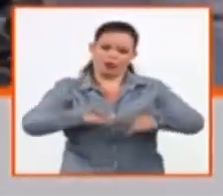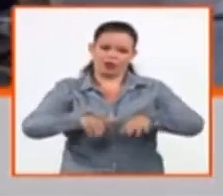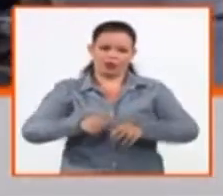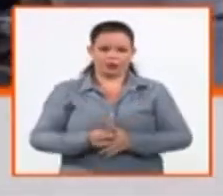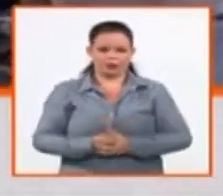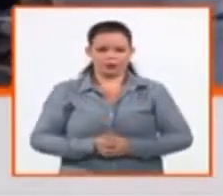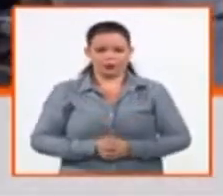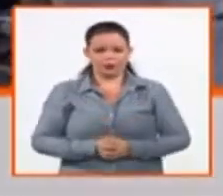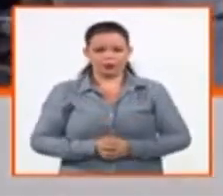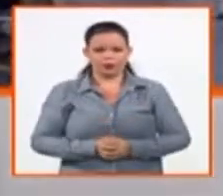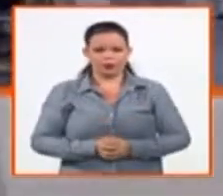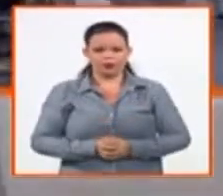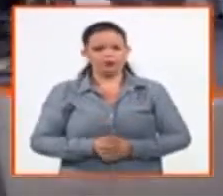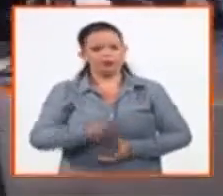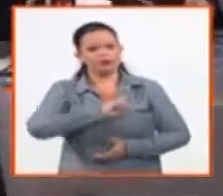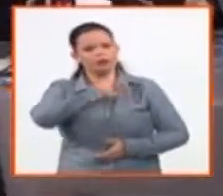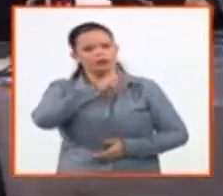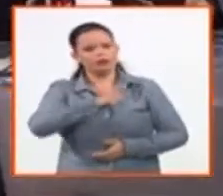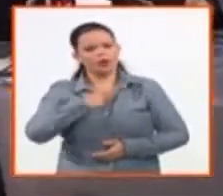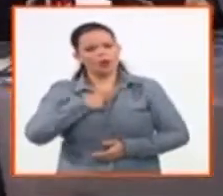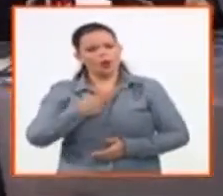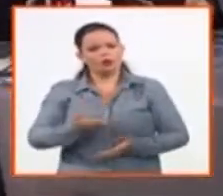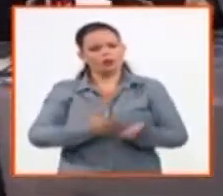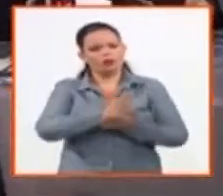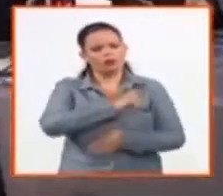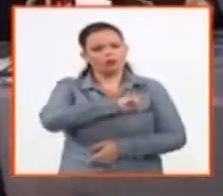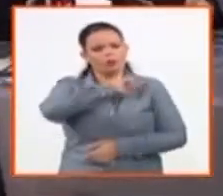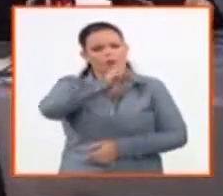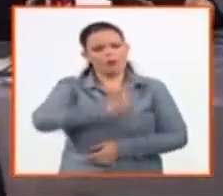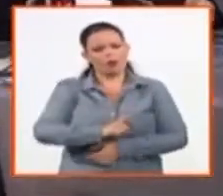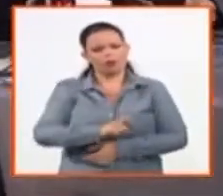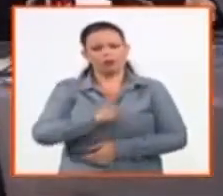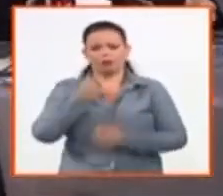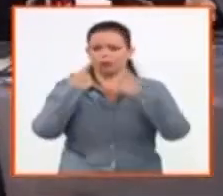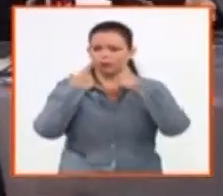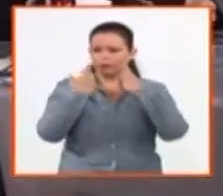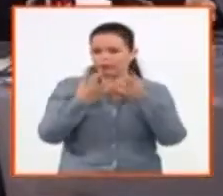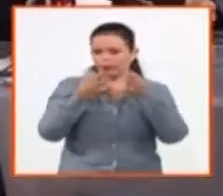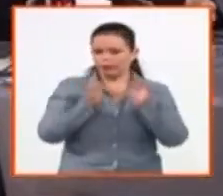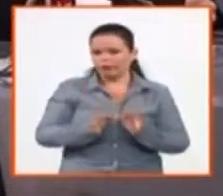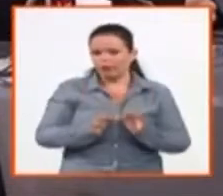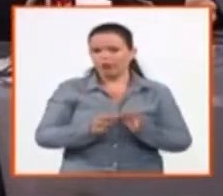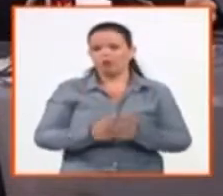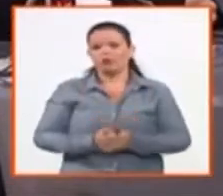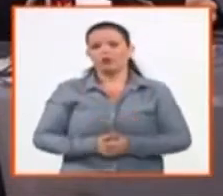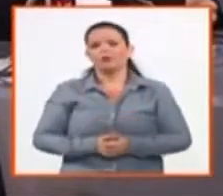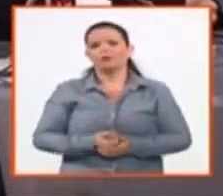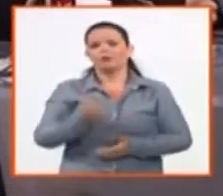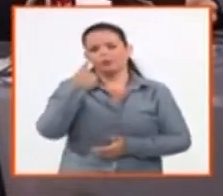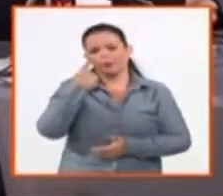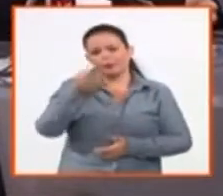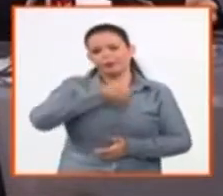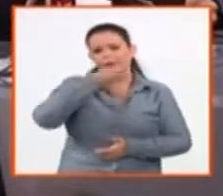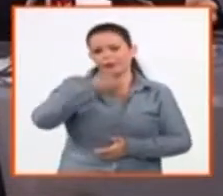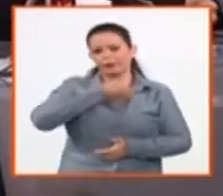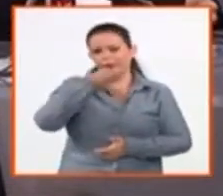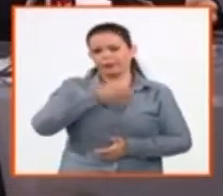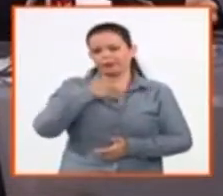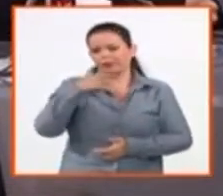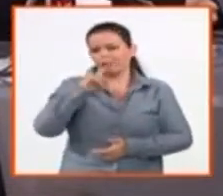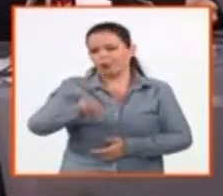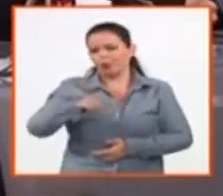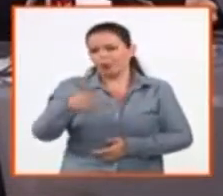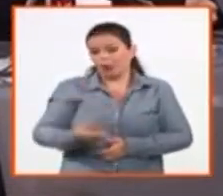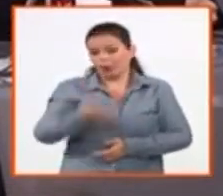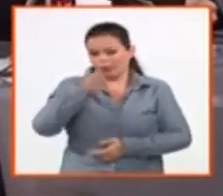parece importantísimo y que quizás parta de este mismo hecho, se explique a partir de lo que usted decía de la experiencia militar y lo que